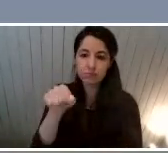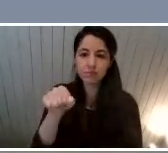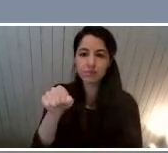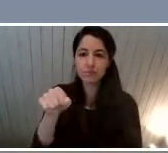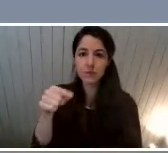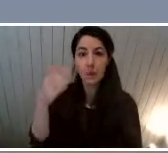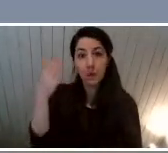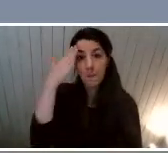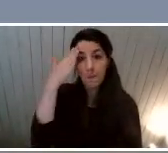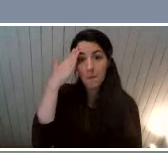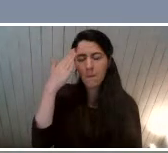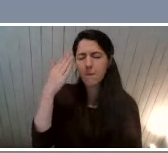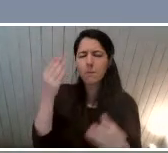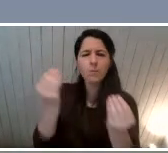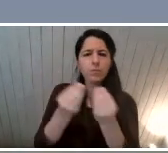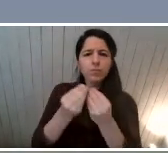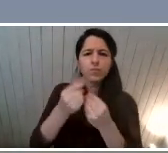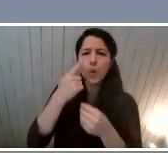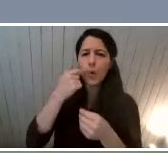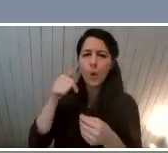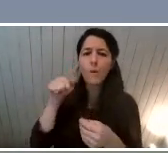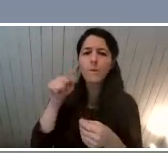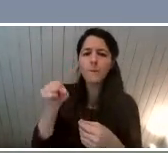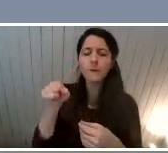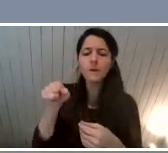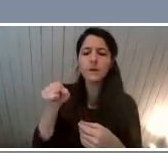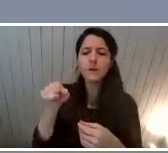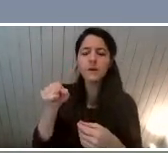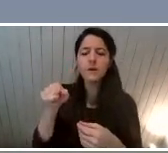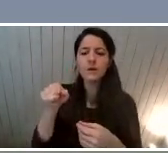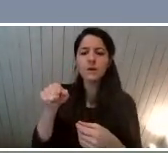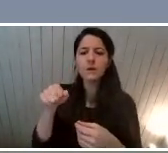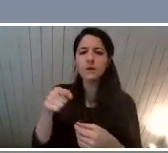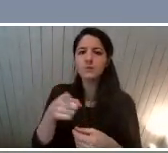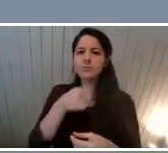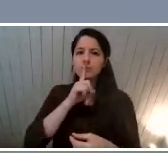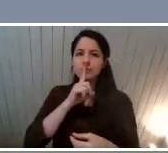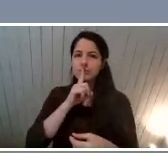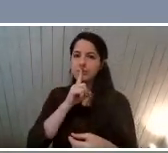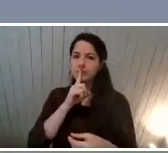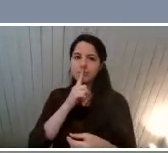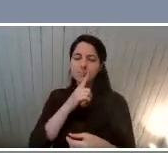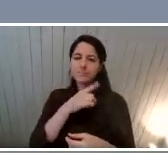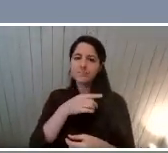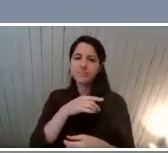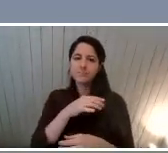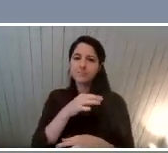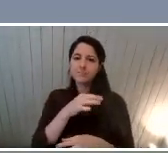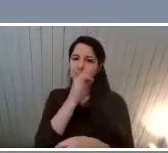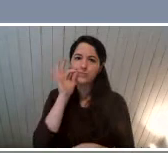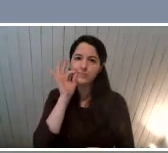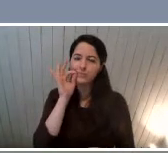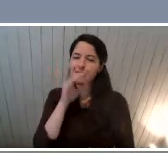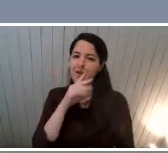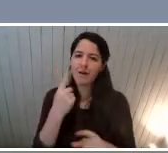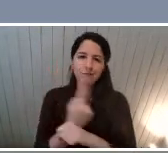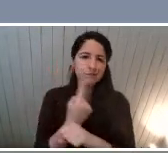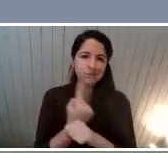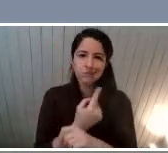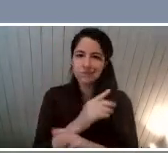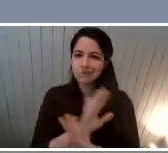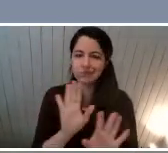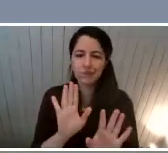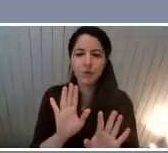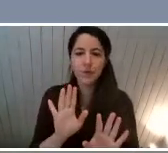hombres es un tabú del cual no desean hablar, no solo por la situación